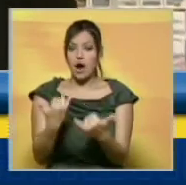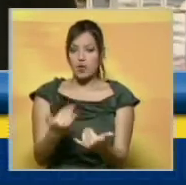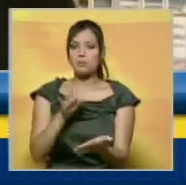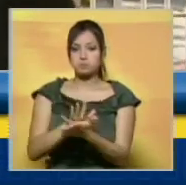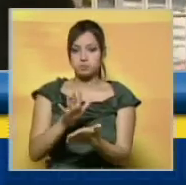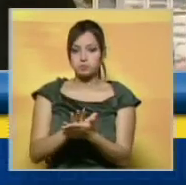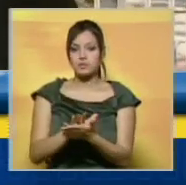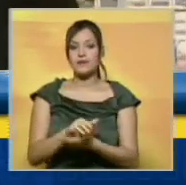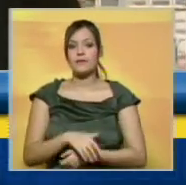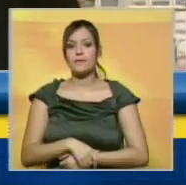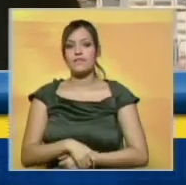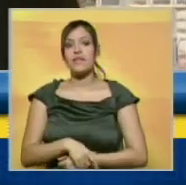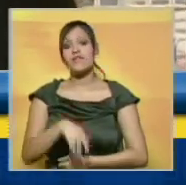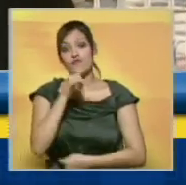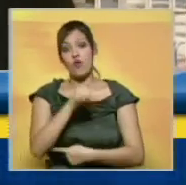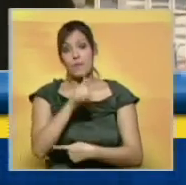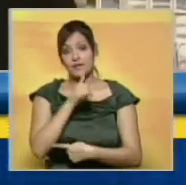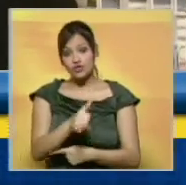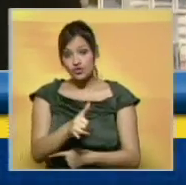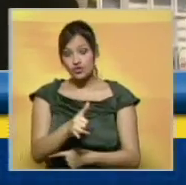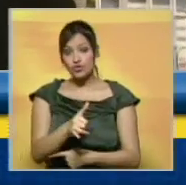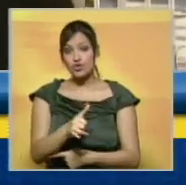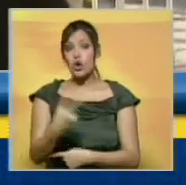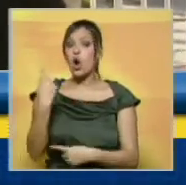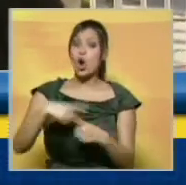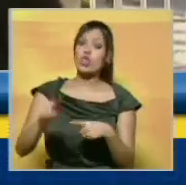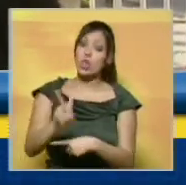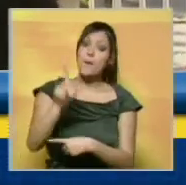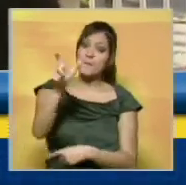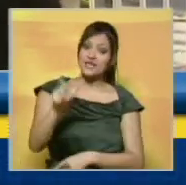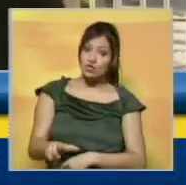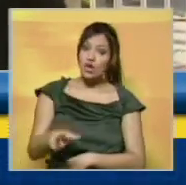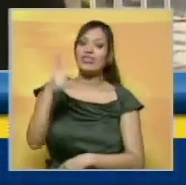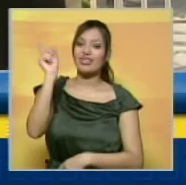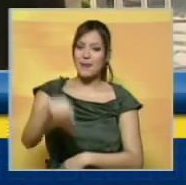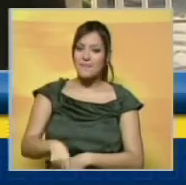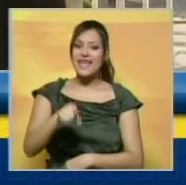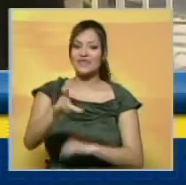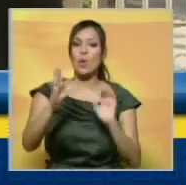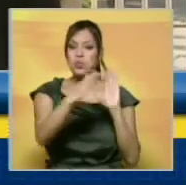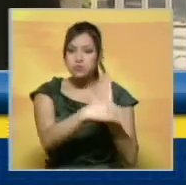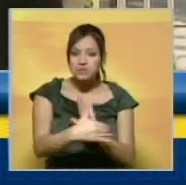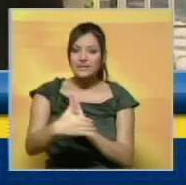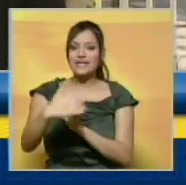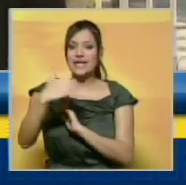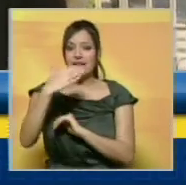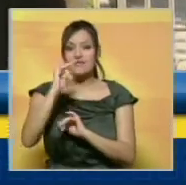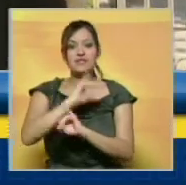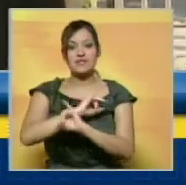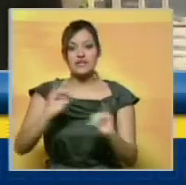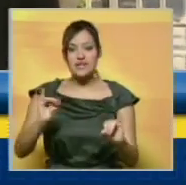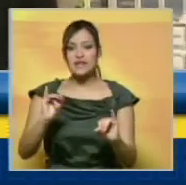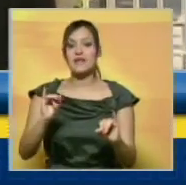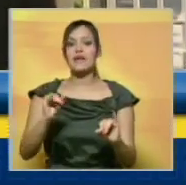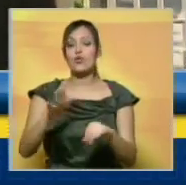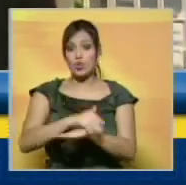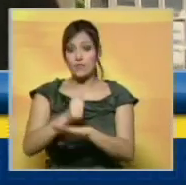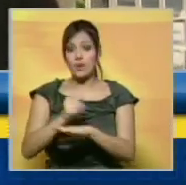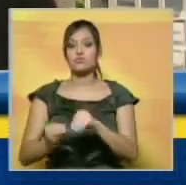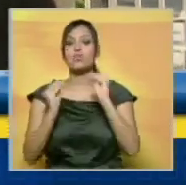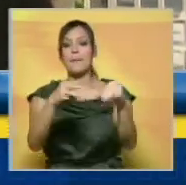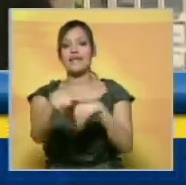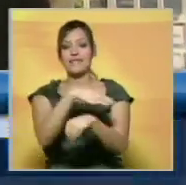estable. Hasta ahora podemos informarles que otras 2 personas involucradas en este plagio también fueron detenidas y puestas a la orden del Ministerio